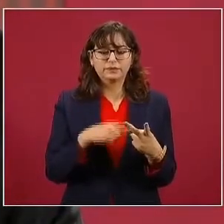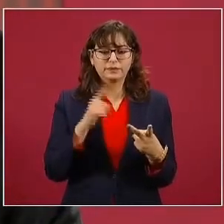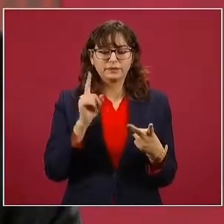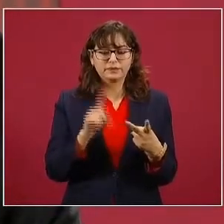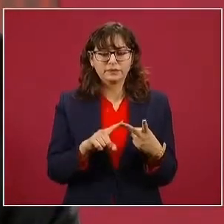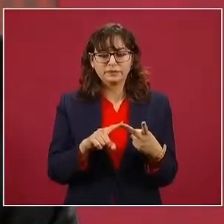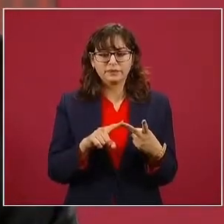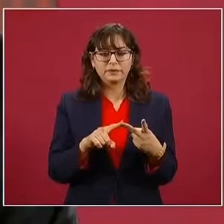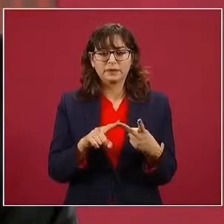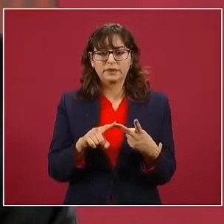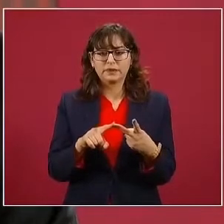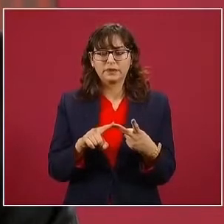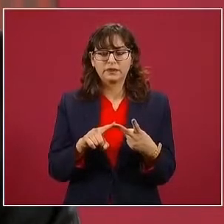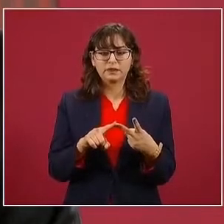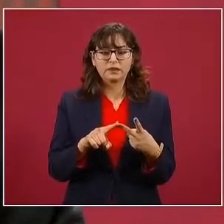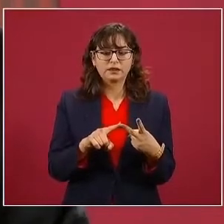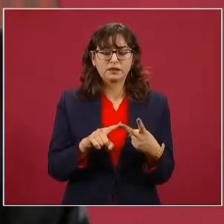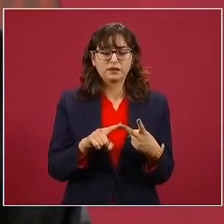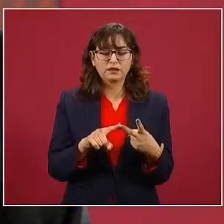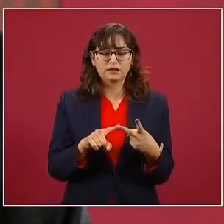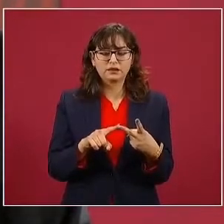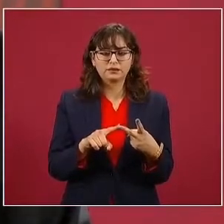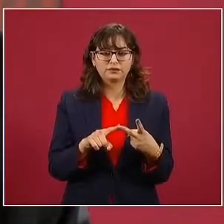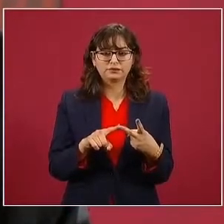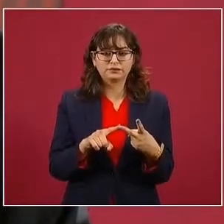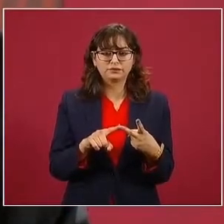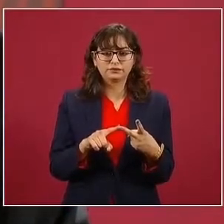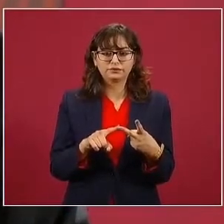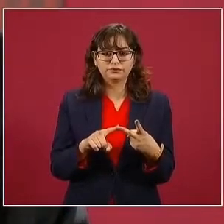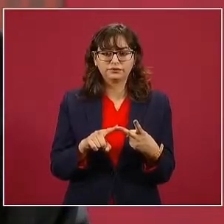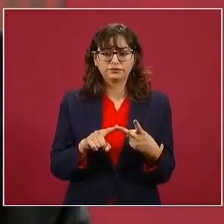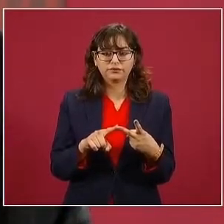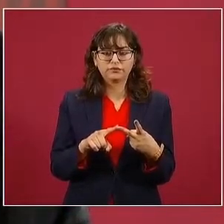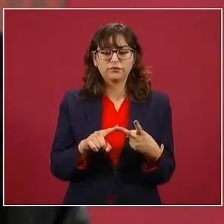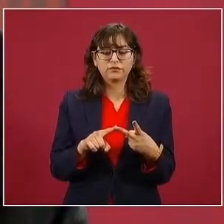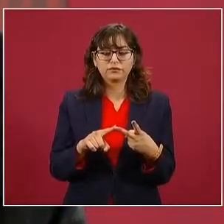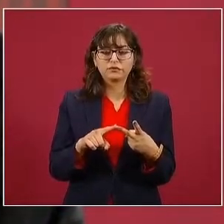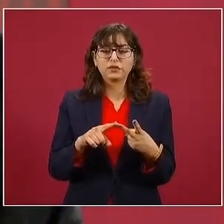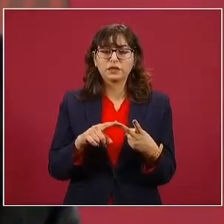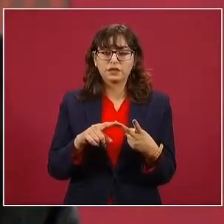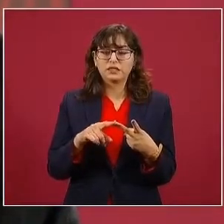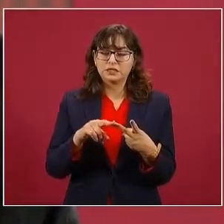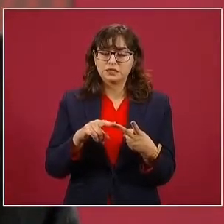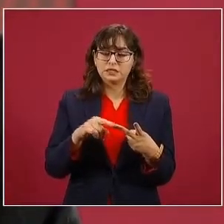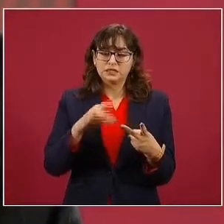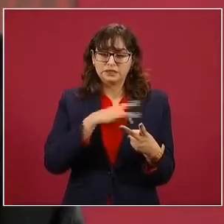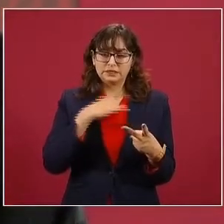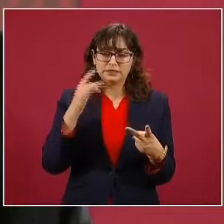menos fallecidos que en Chile,